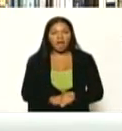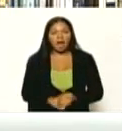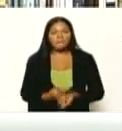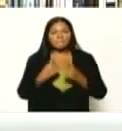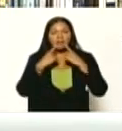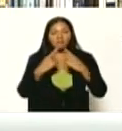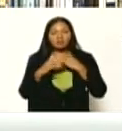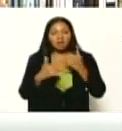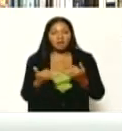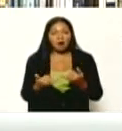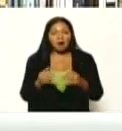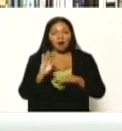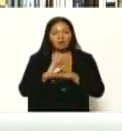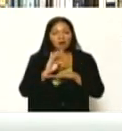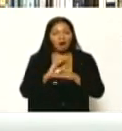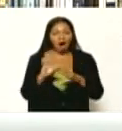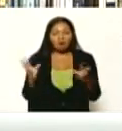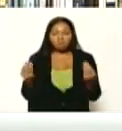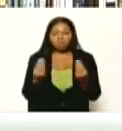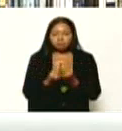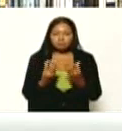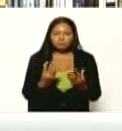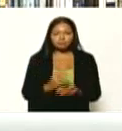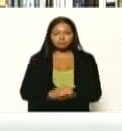beneficio en el cuidado colectivo.